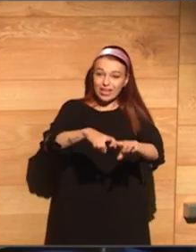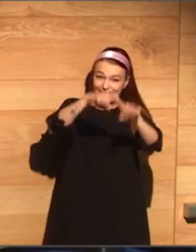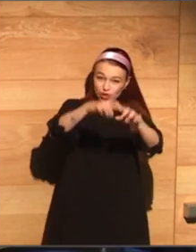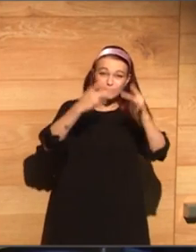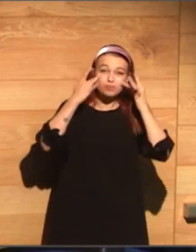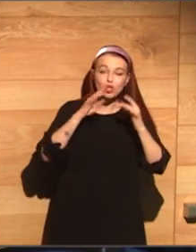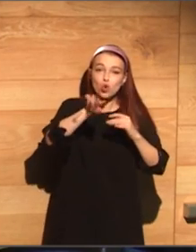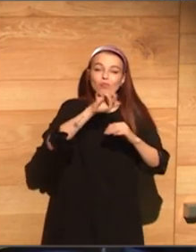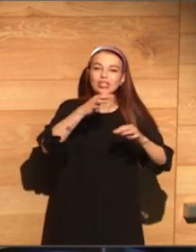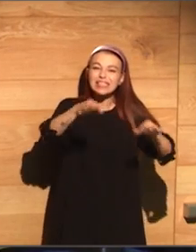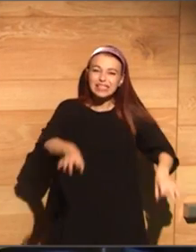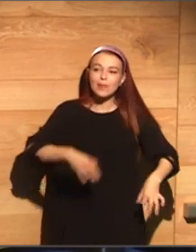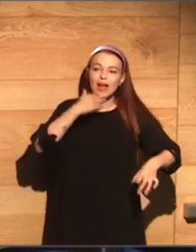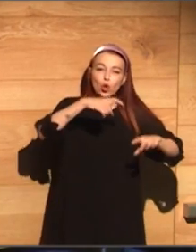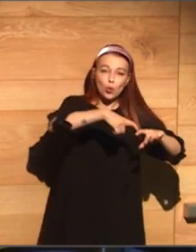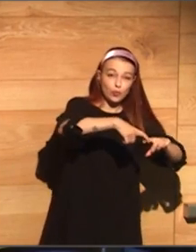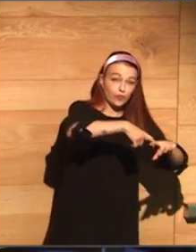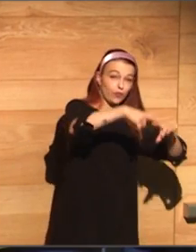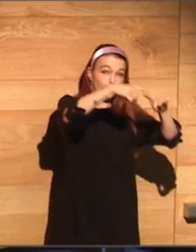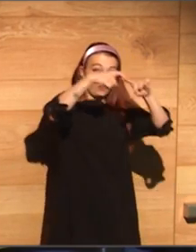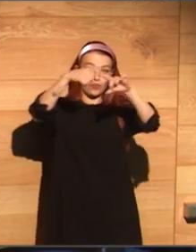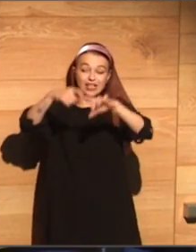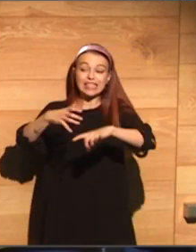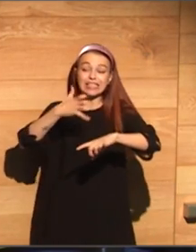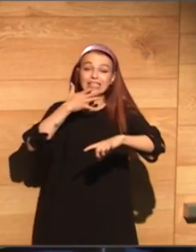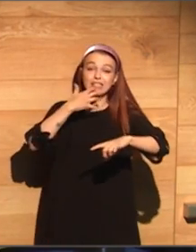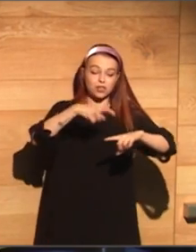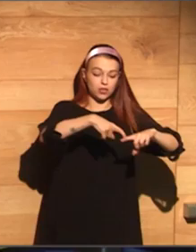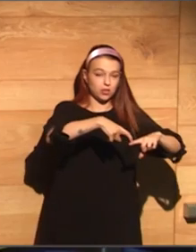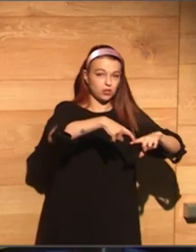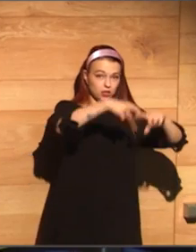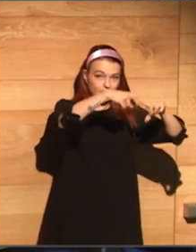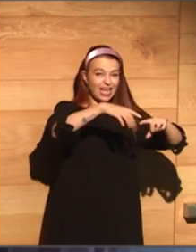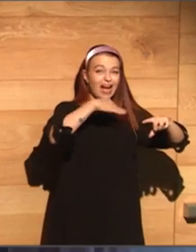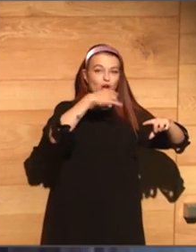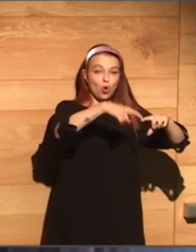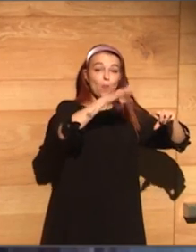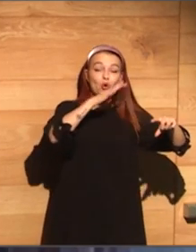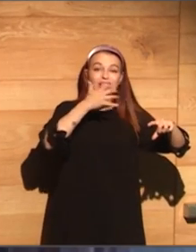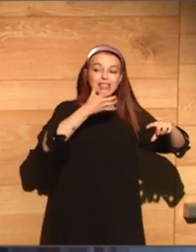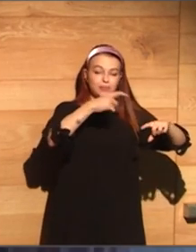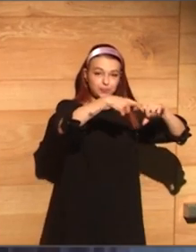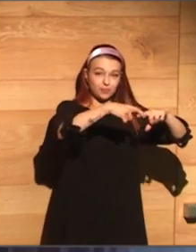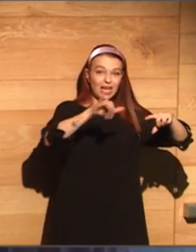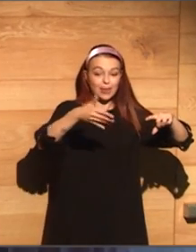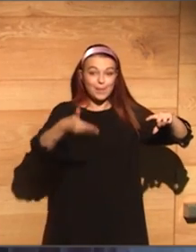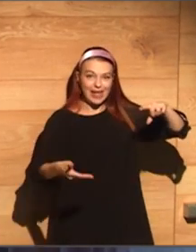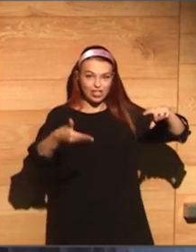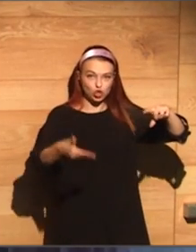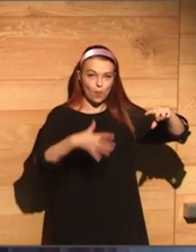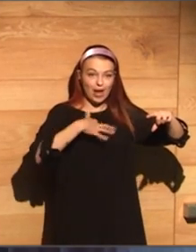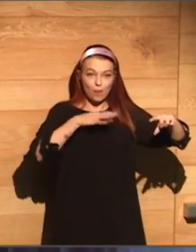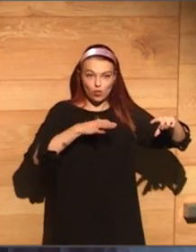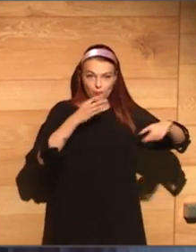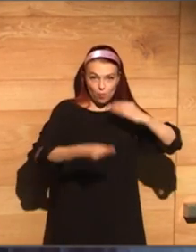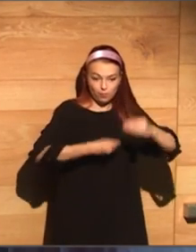siempre hace un poquito de arco. Cuando se mueve a los lados o hacia arriba, siempre hace un poquito de arco. Porque tiene un contrapeso en el otro lado para poder permitir ese movimiento. Bueno, con la